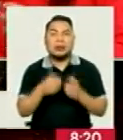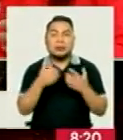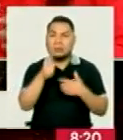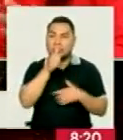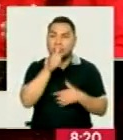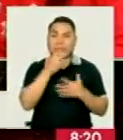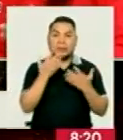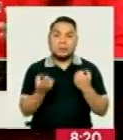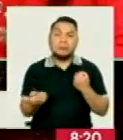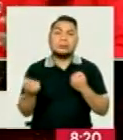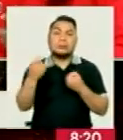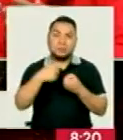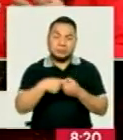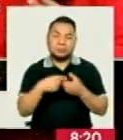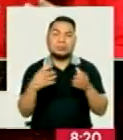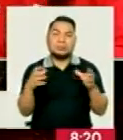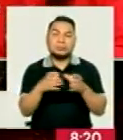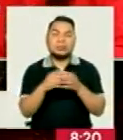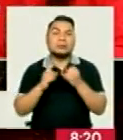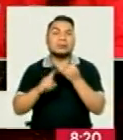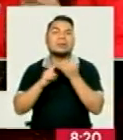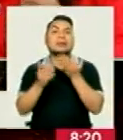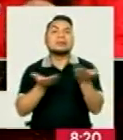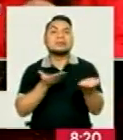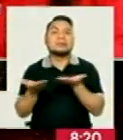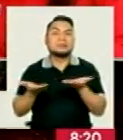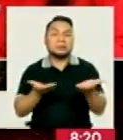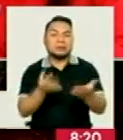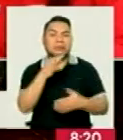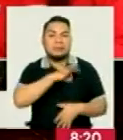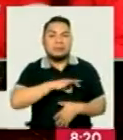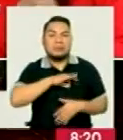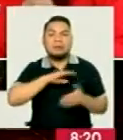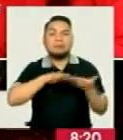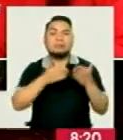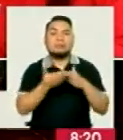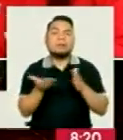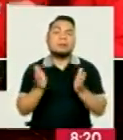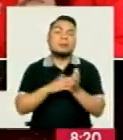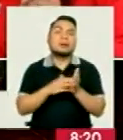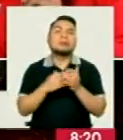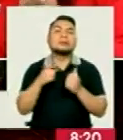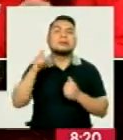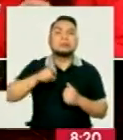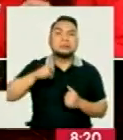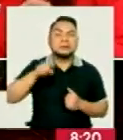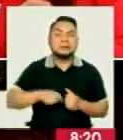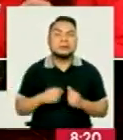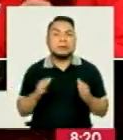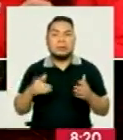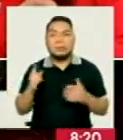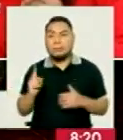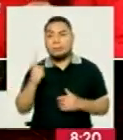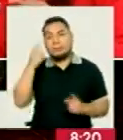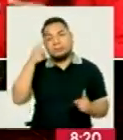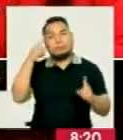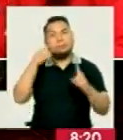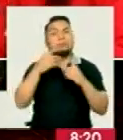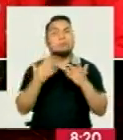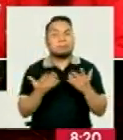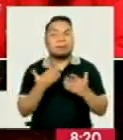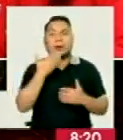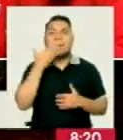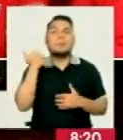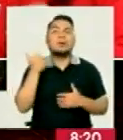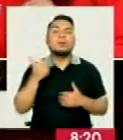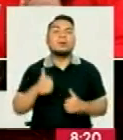que quieran acercar justamente diversos servicios en beneficio de la población vulnerable con la finalidad principal de mejorar su